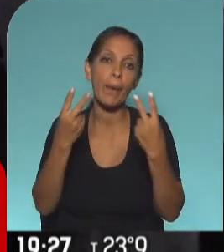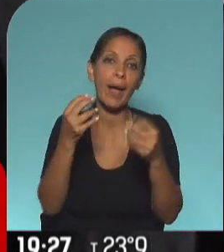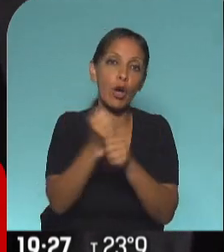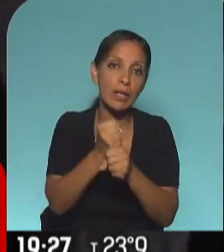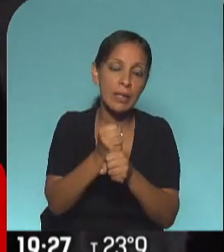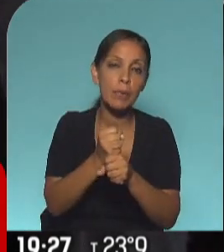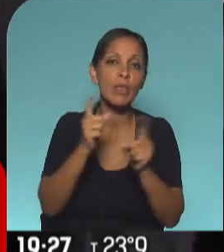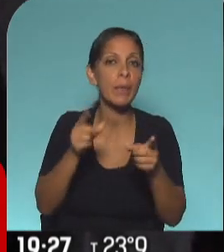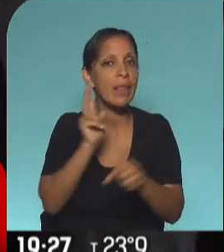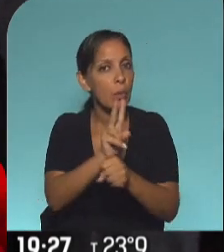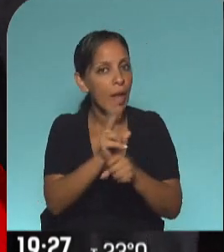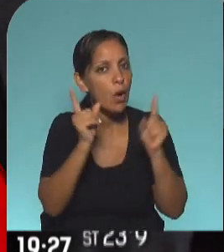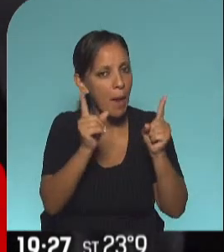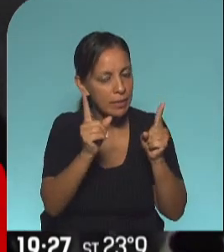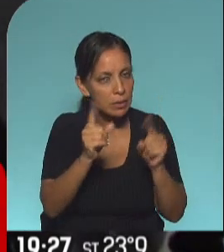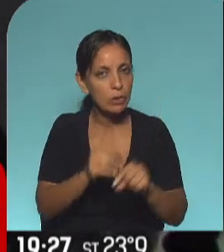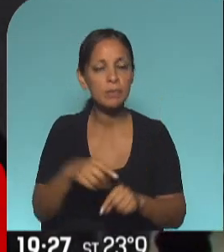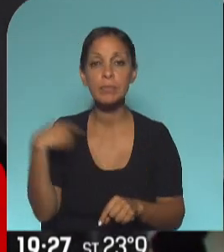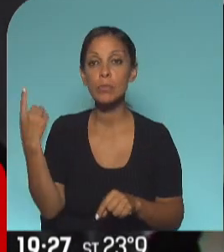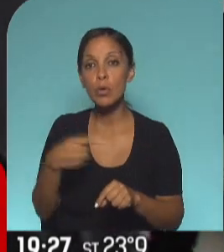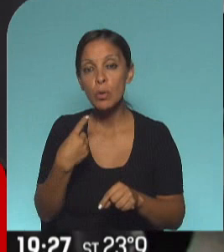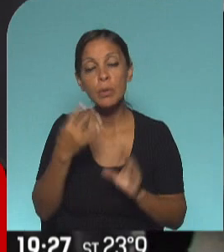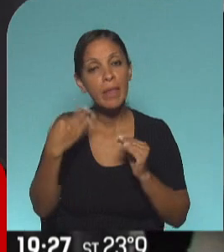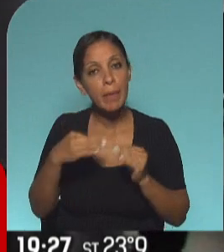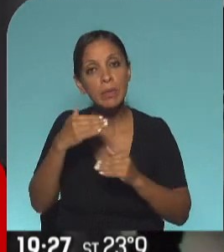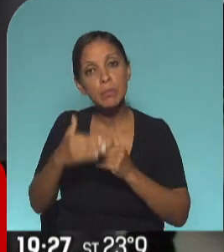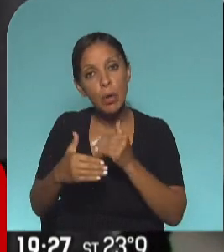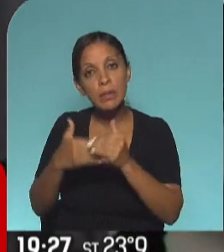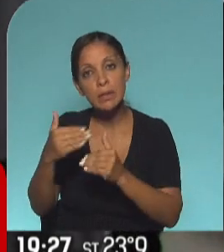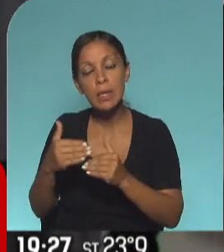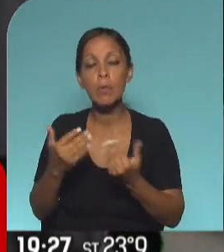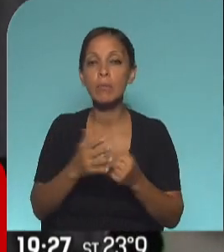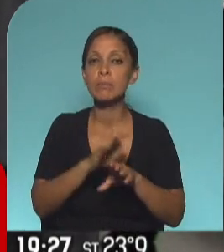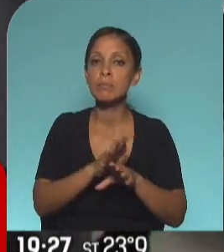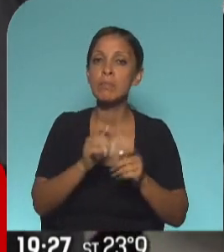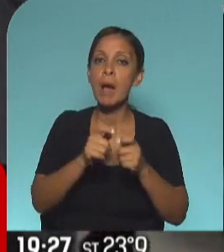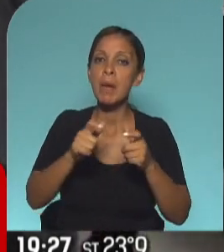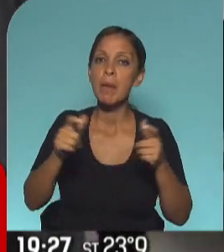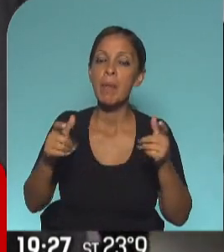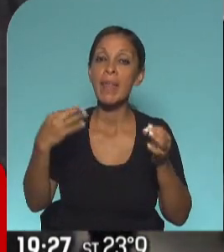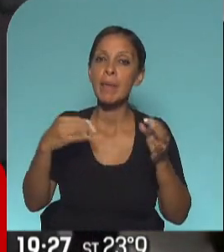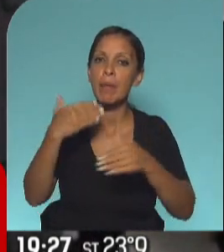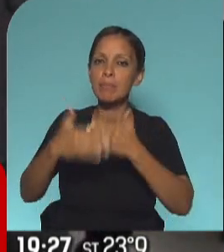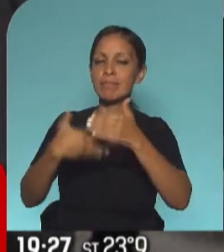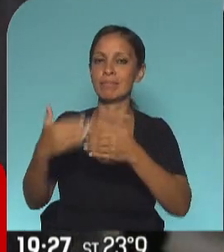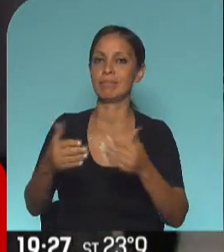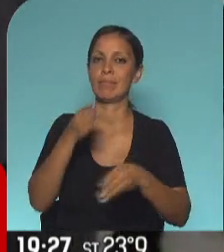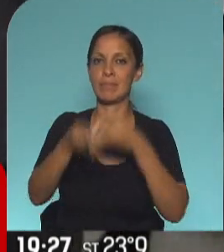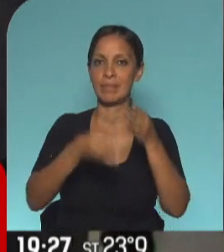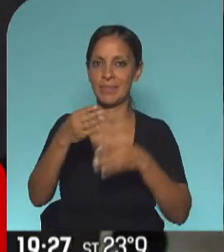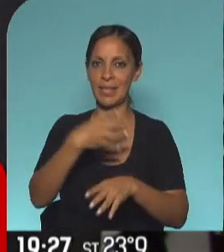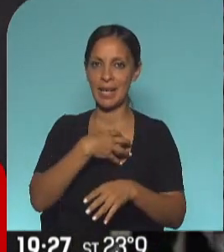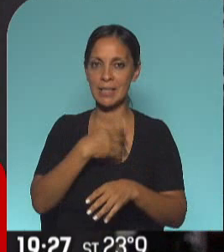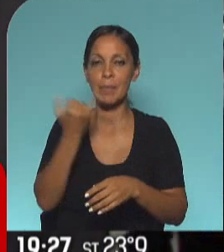también a los docentes. Así que lo nuestro es ir progresivamente, de menor a mayor, ganando cada vez más presencialidad en la medida que se vaya pudiendo, pero